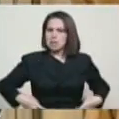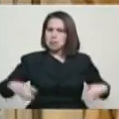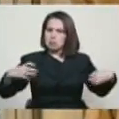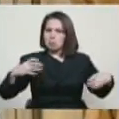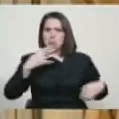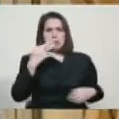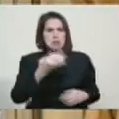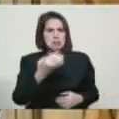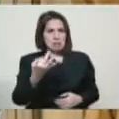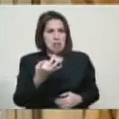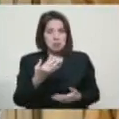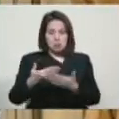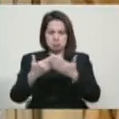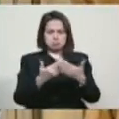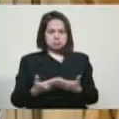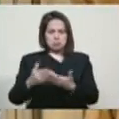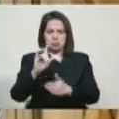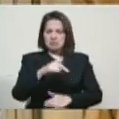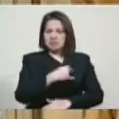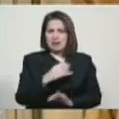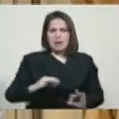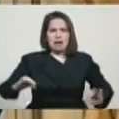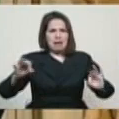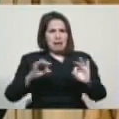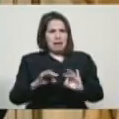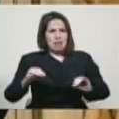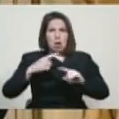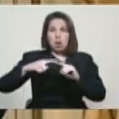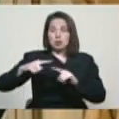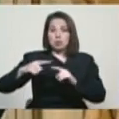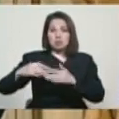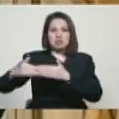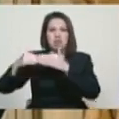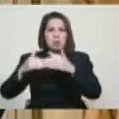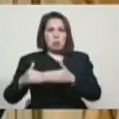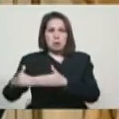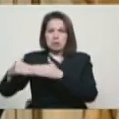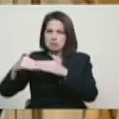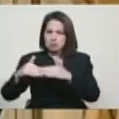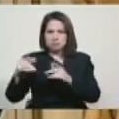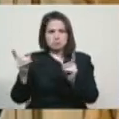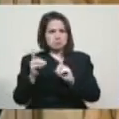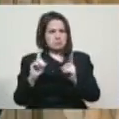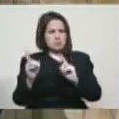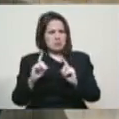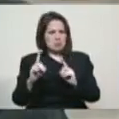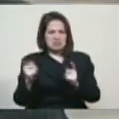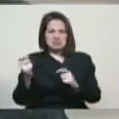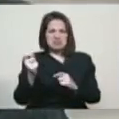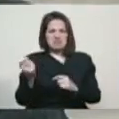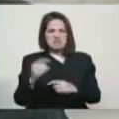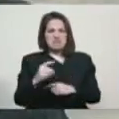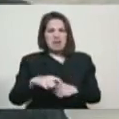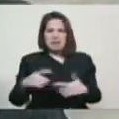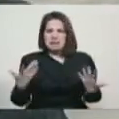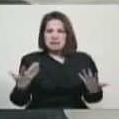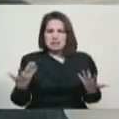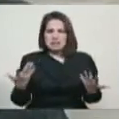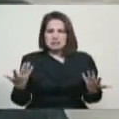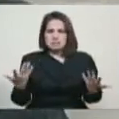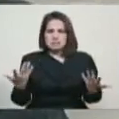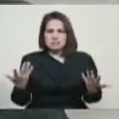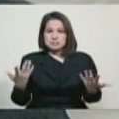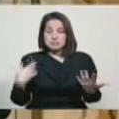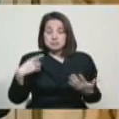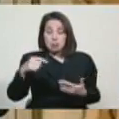No he estudiado en Harvard, pero no hace falta ser magnate ni estudiar en Harvard para uno conocer a profundidad el corazón